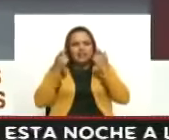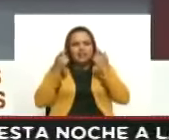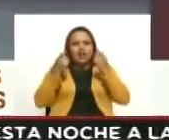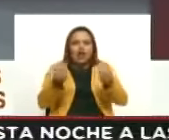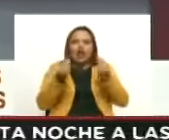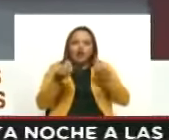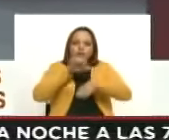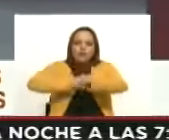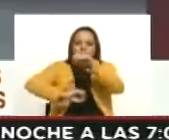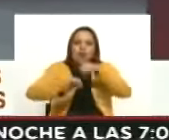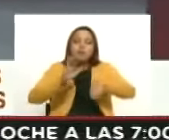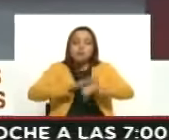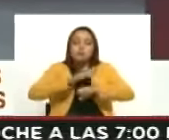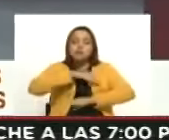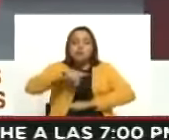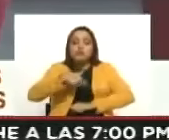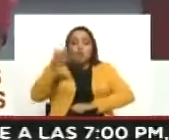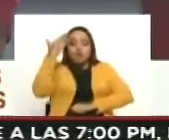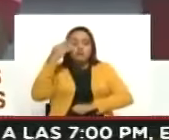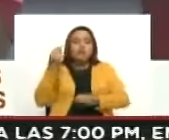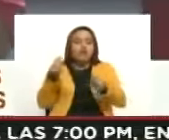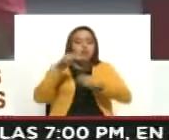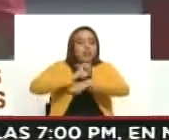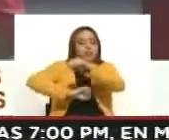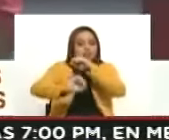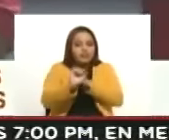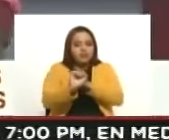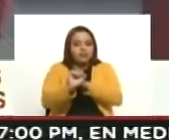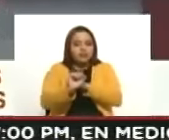guerrear. Ya verán ellos lo que van a hacer.